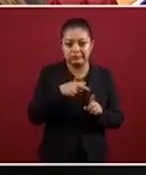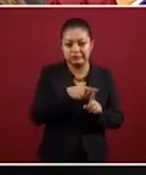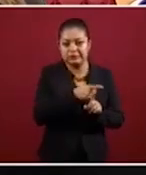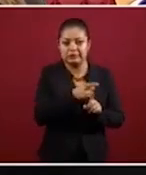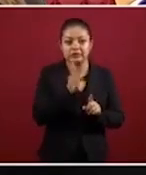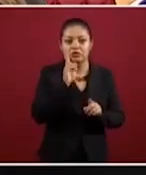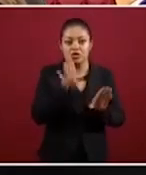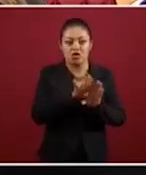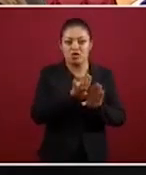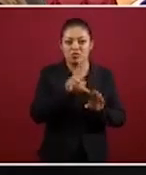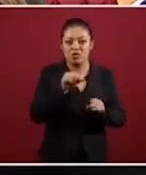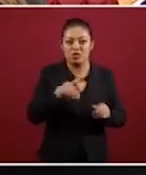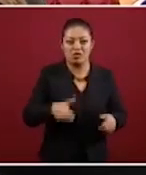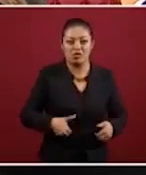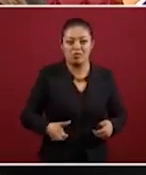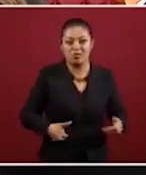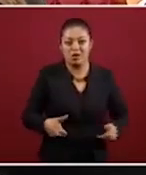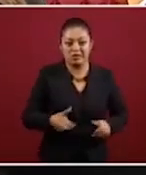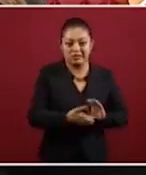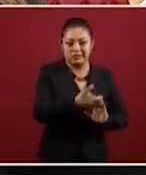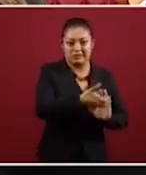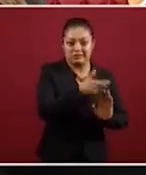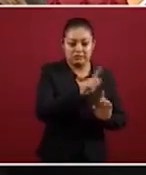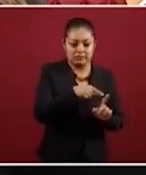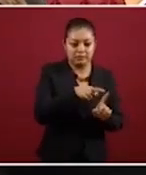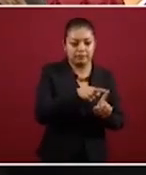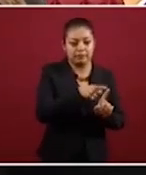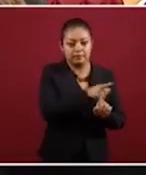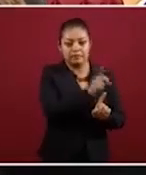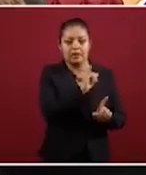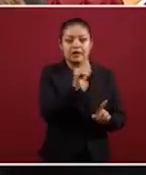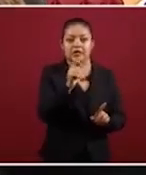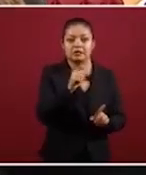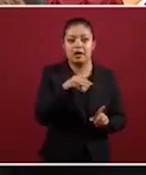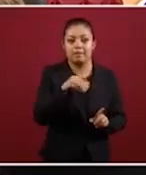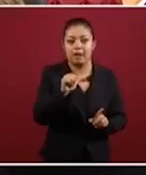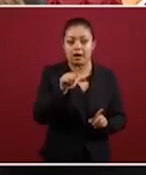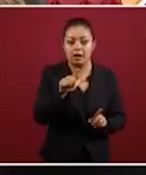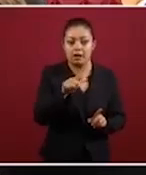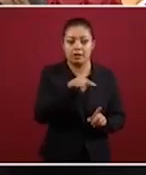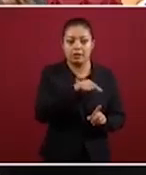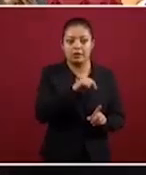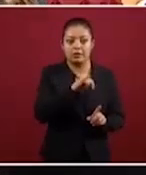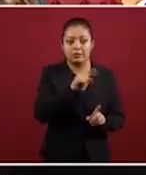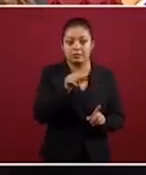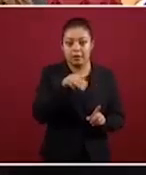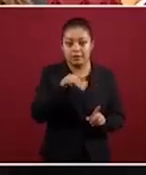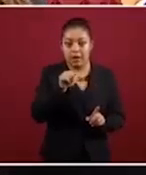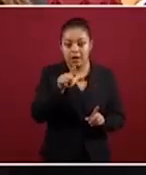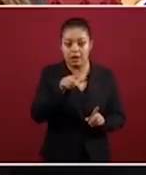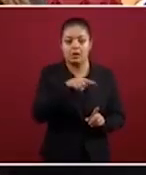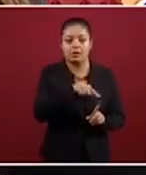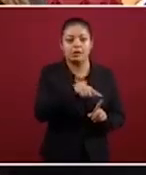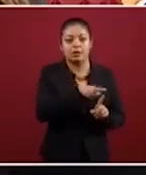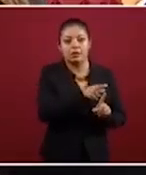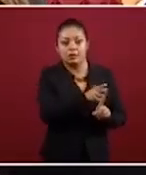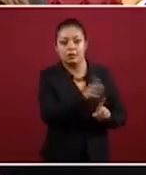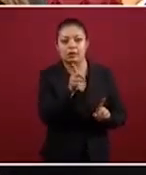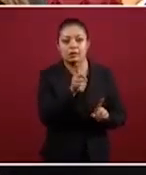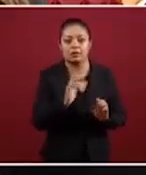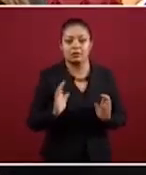crecimiento de la ciudad, y de ahí salimos directamente a Izamal. De Izamal vamos hacia Chichén